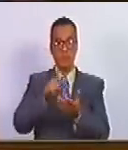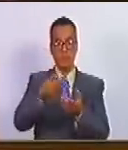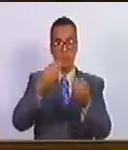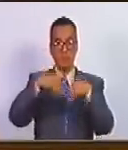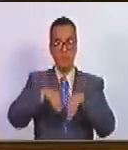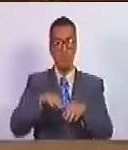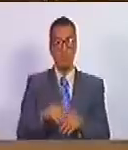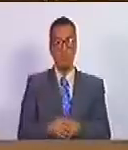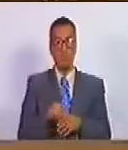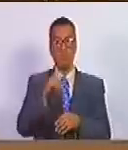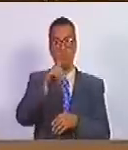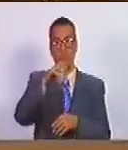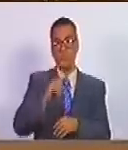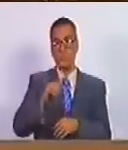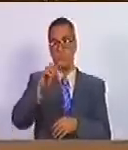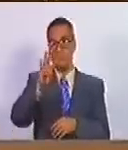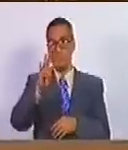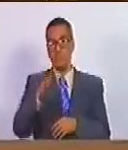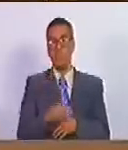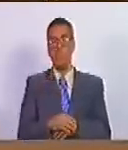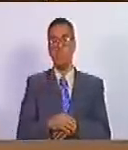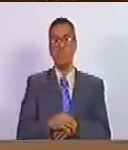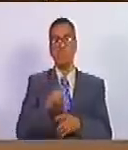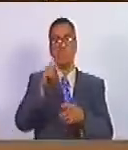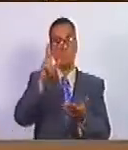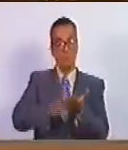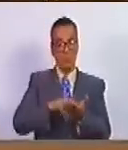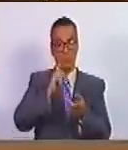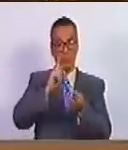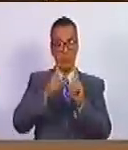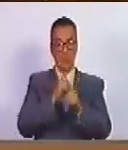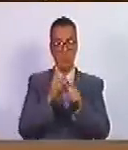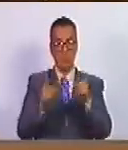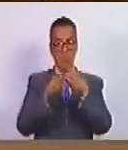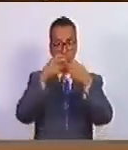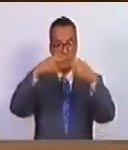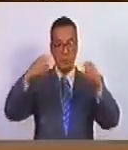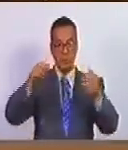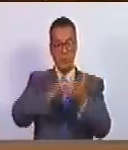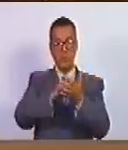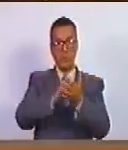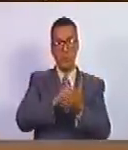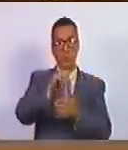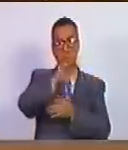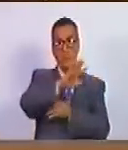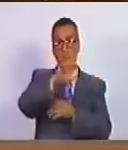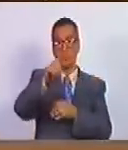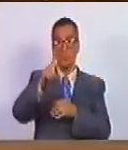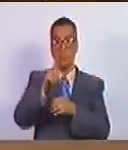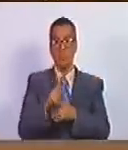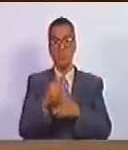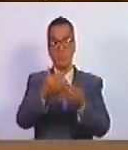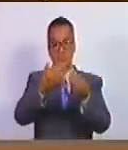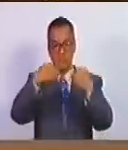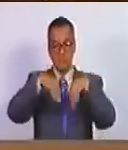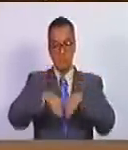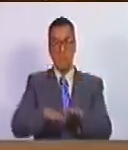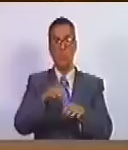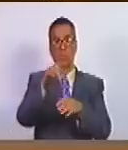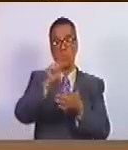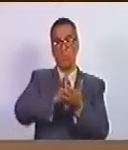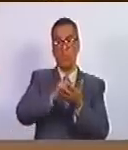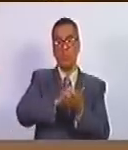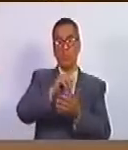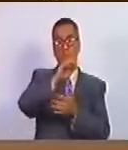Siguiente. Centésimo décimo cuarto. Se propone aprobar sin modificación el epígrafe del artículo 51, que pasa a ser el epígrafe del